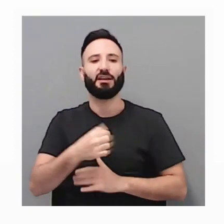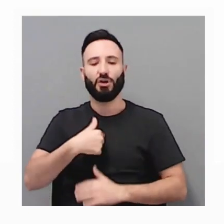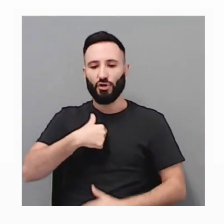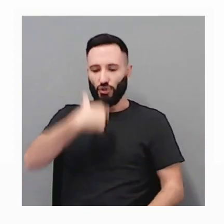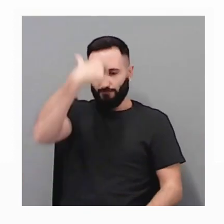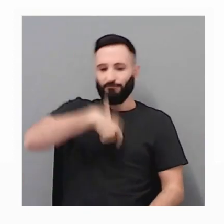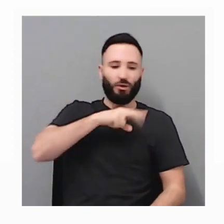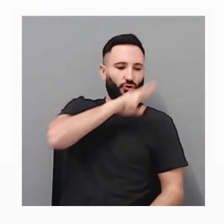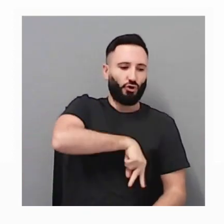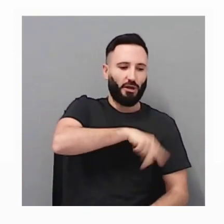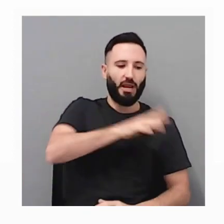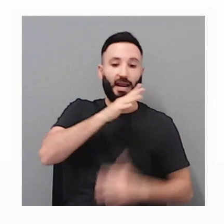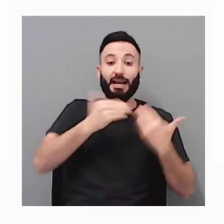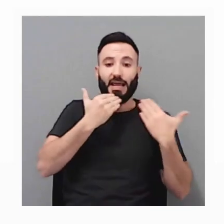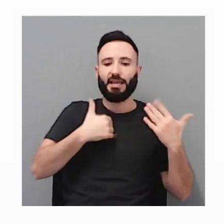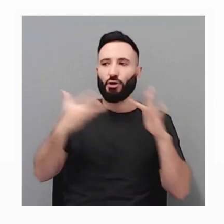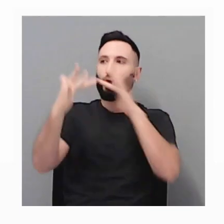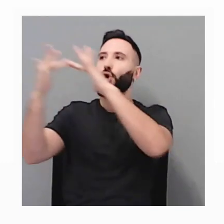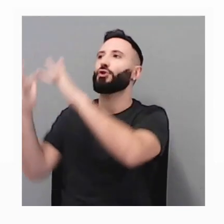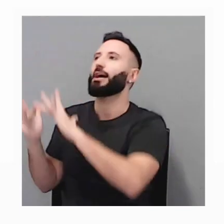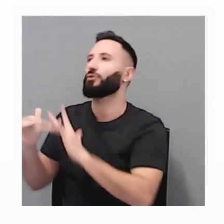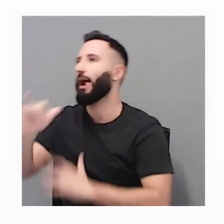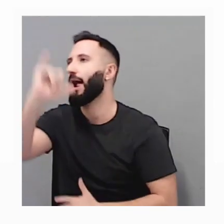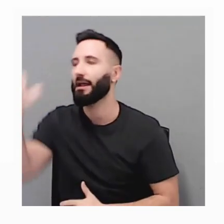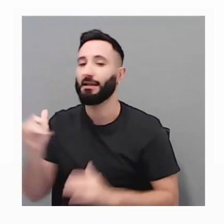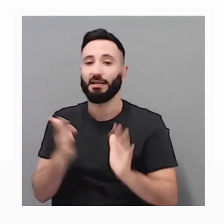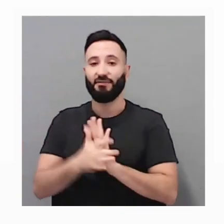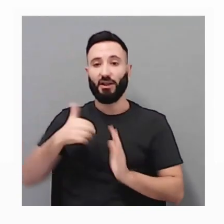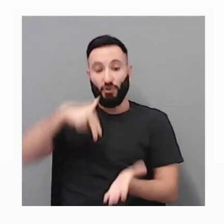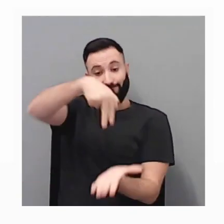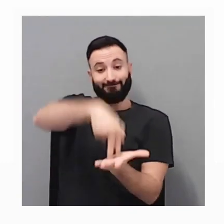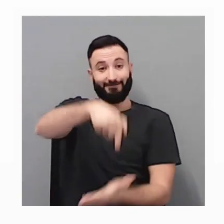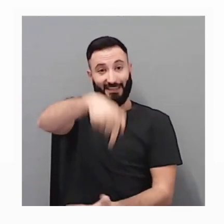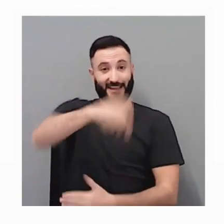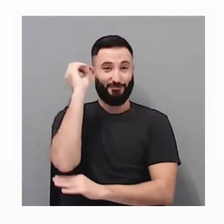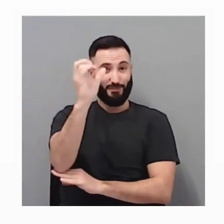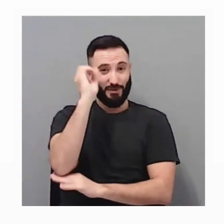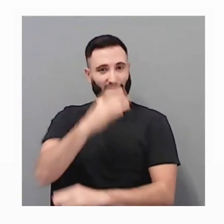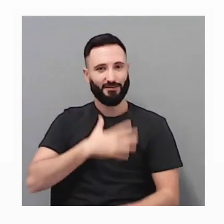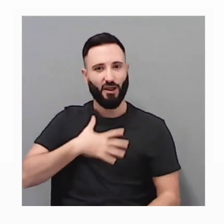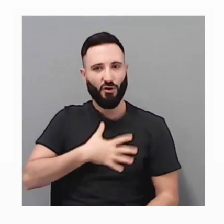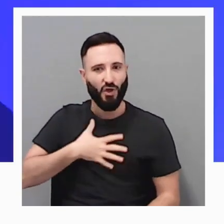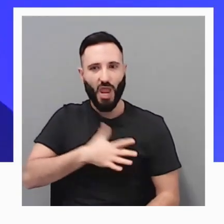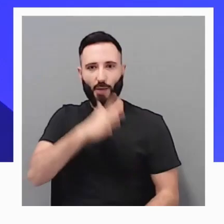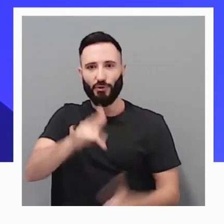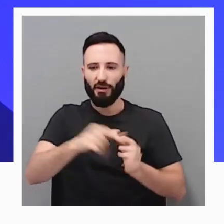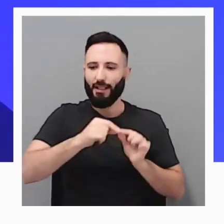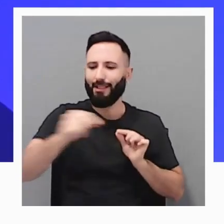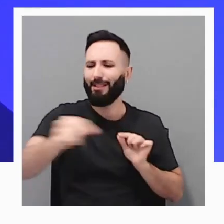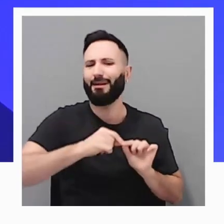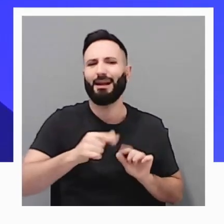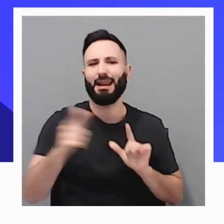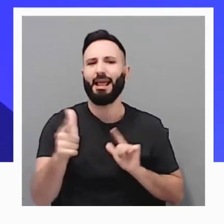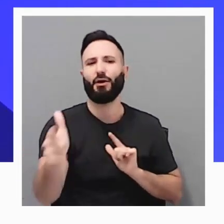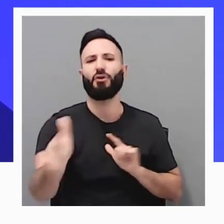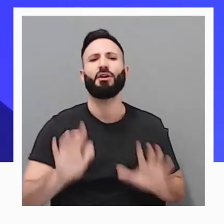me relaciono con los otros. Entonces, estar acá es muy ingrato porque estoy muy lejos de vosotros, pero quién